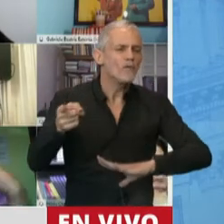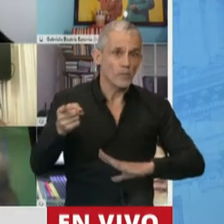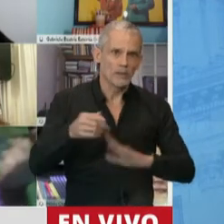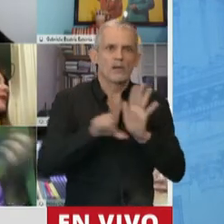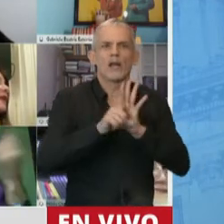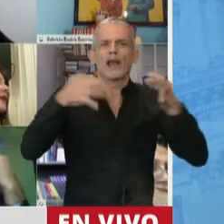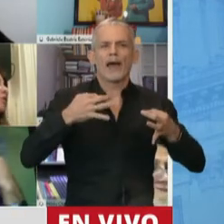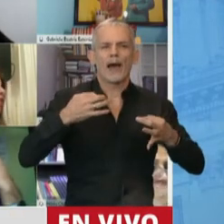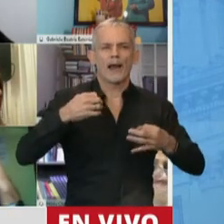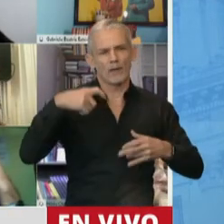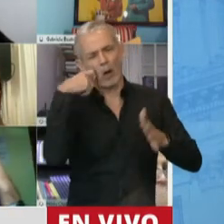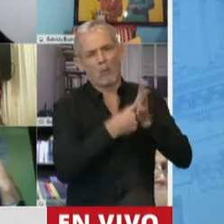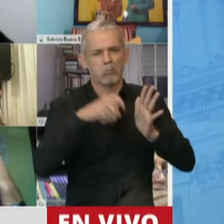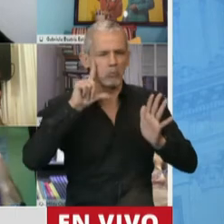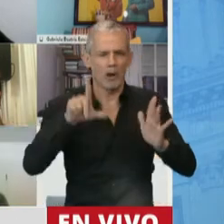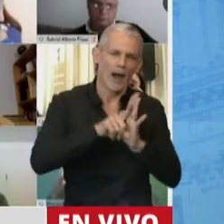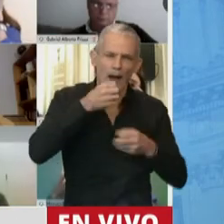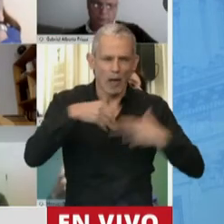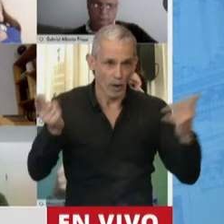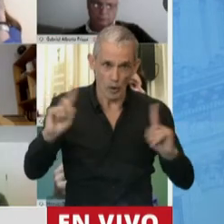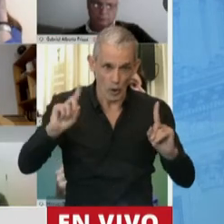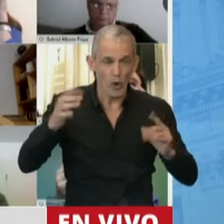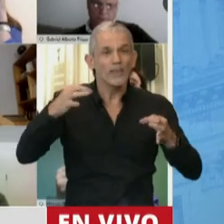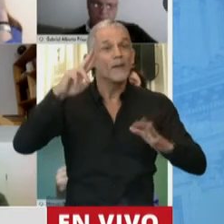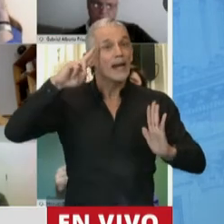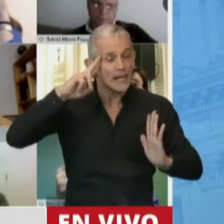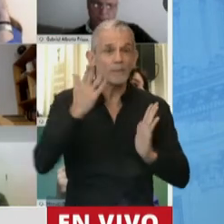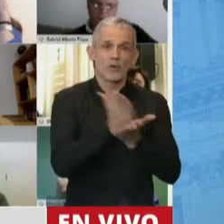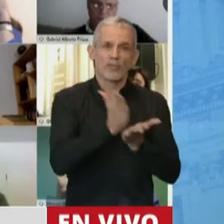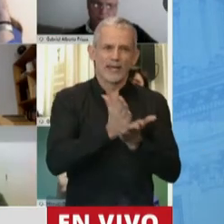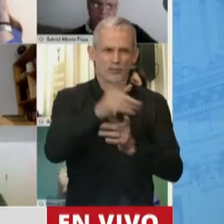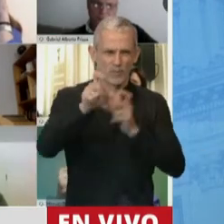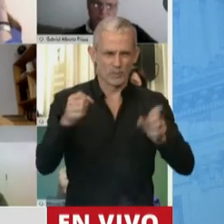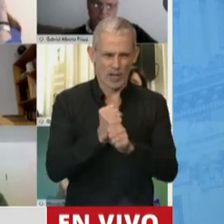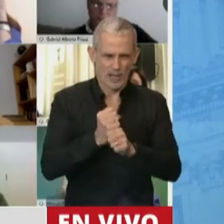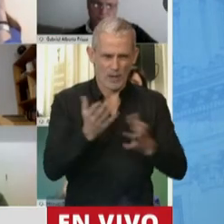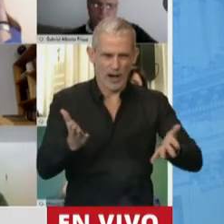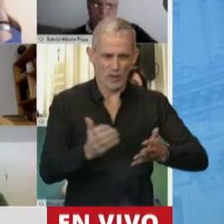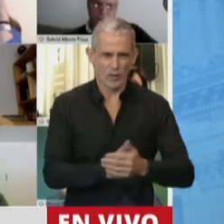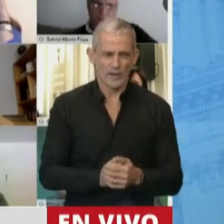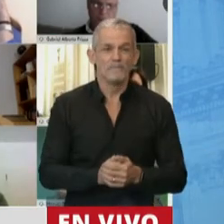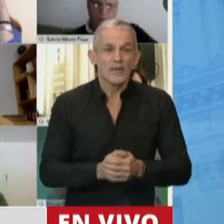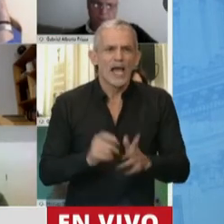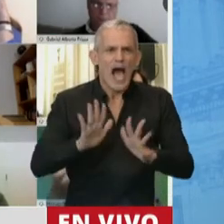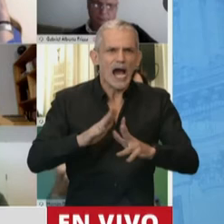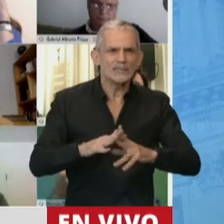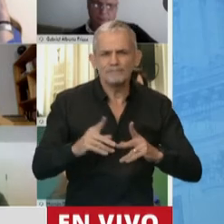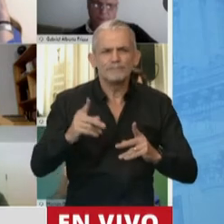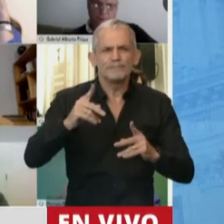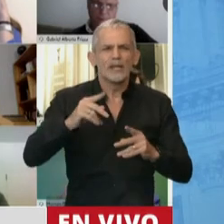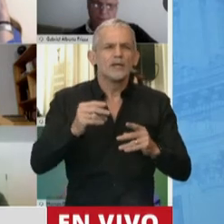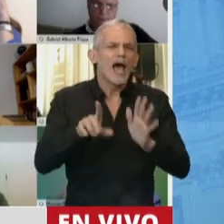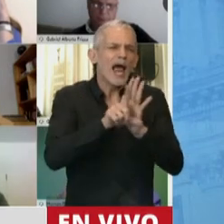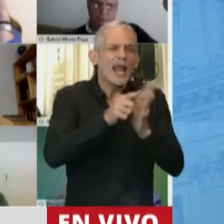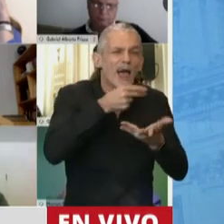la legalidad, en el marco del respeto por los derechos de los trabajadores. El capitalismo sin leyes es